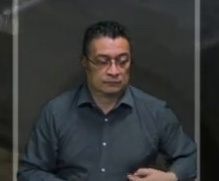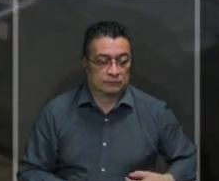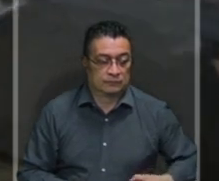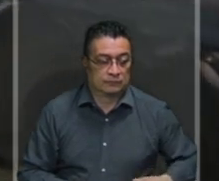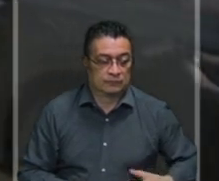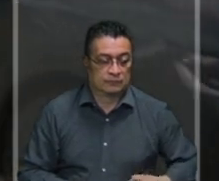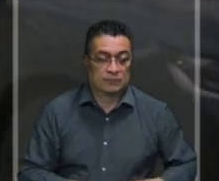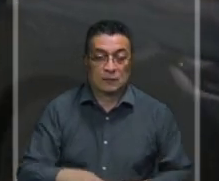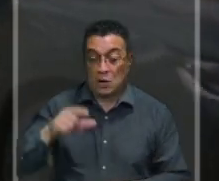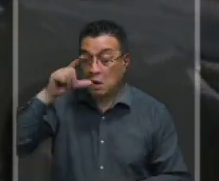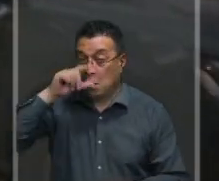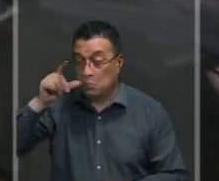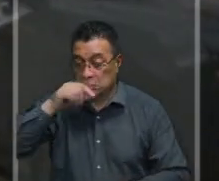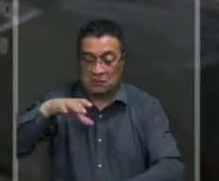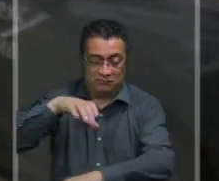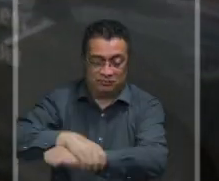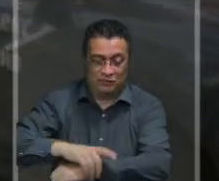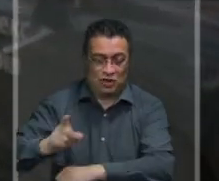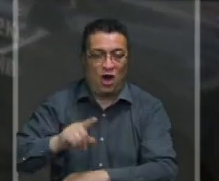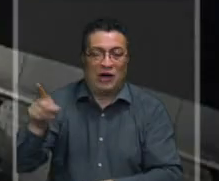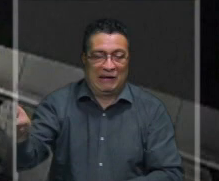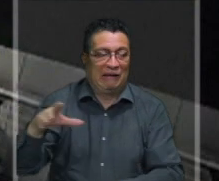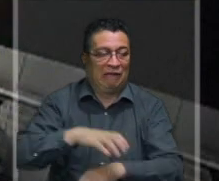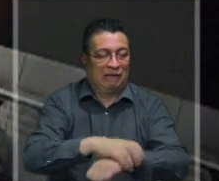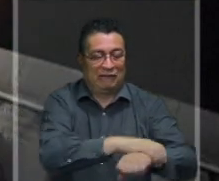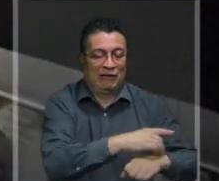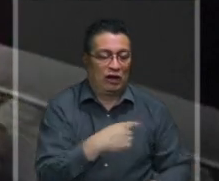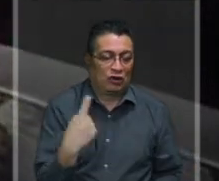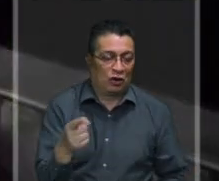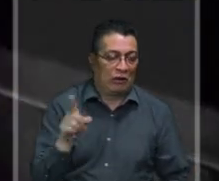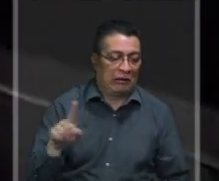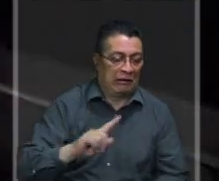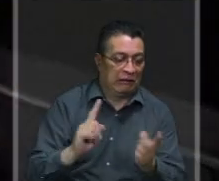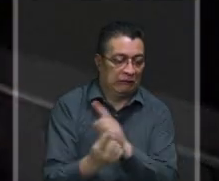A Putin nadie lo arrestará, él arrestará a todos.